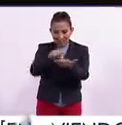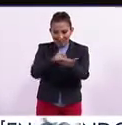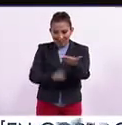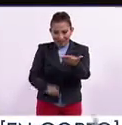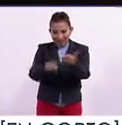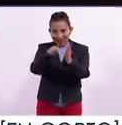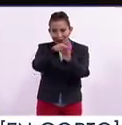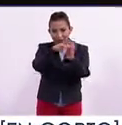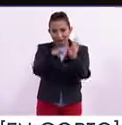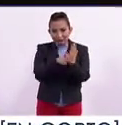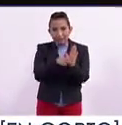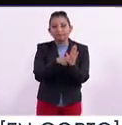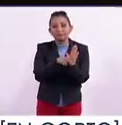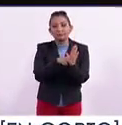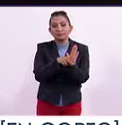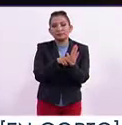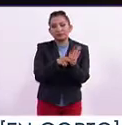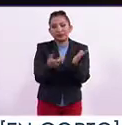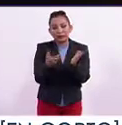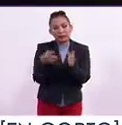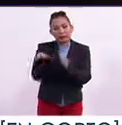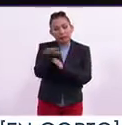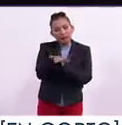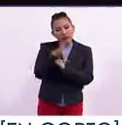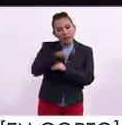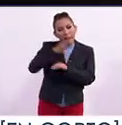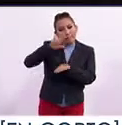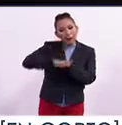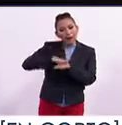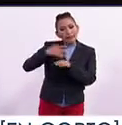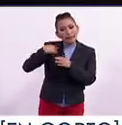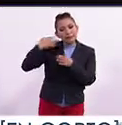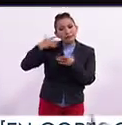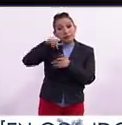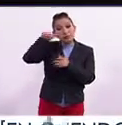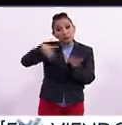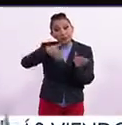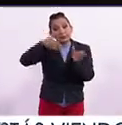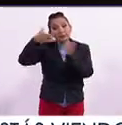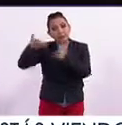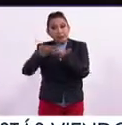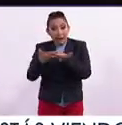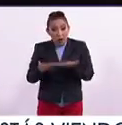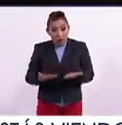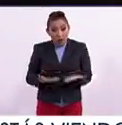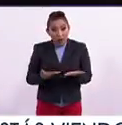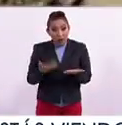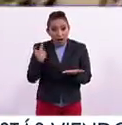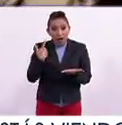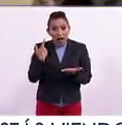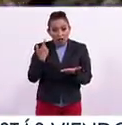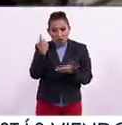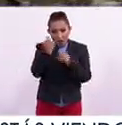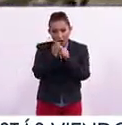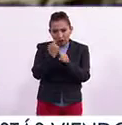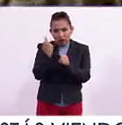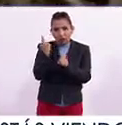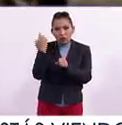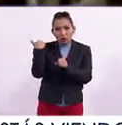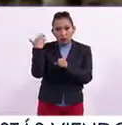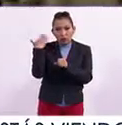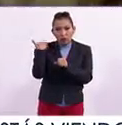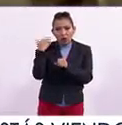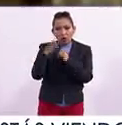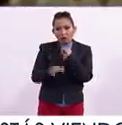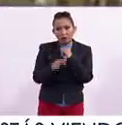pero en medio de estos había habido más y ha habido después, y ahora en el año pasado, sí, a fines del año pasado